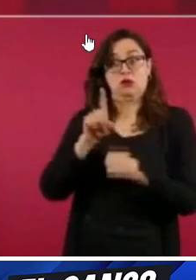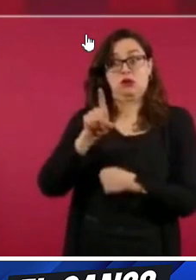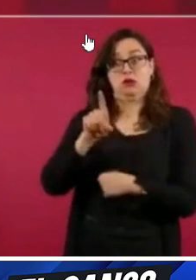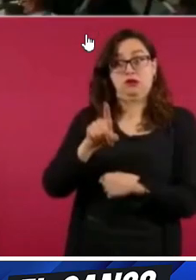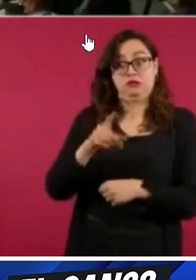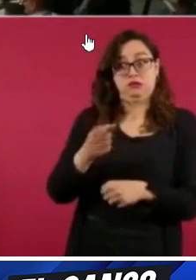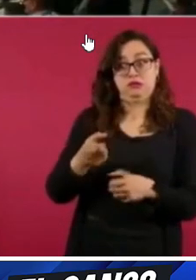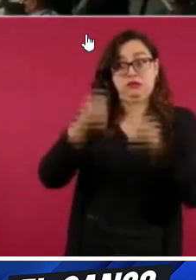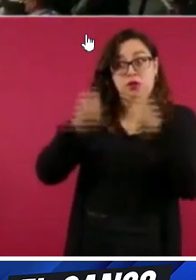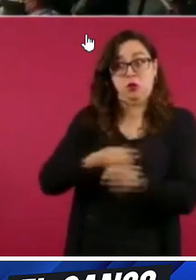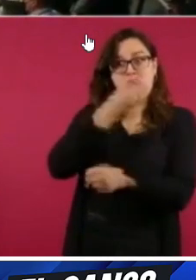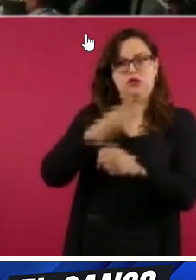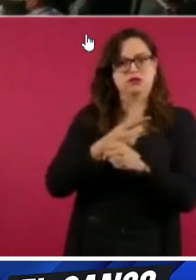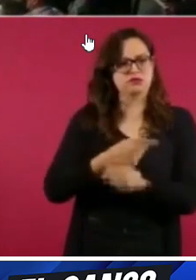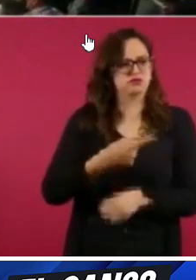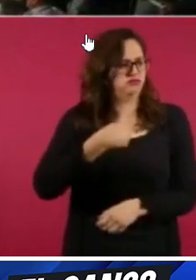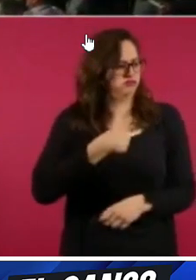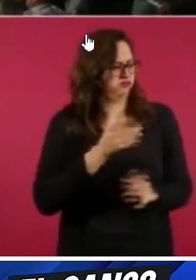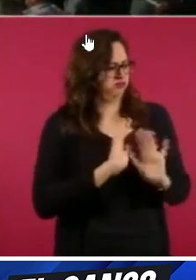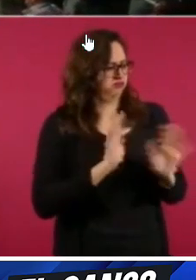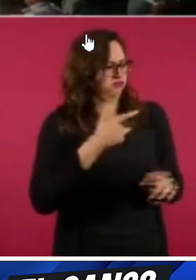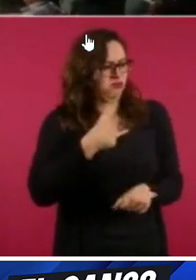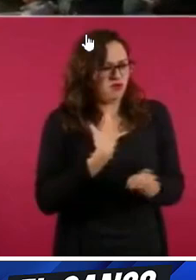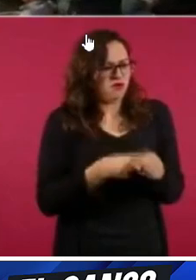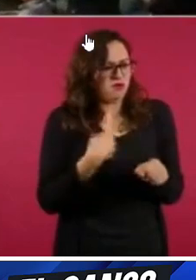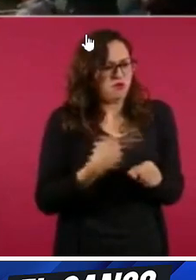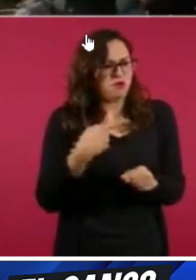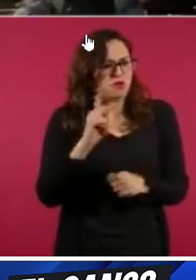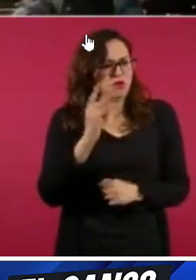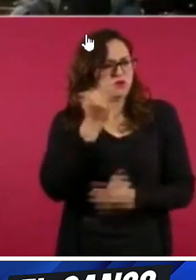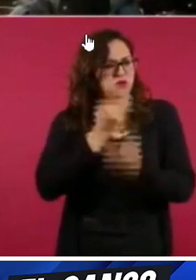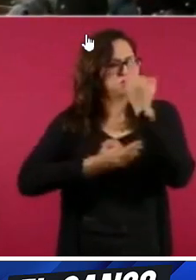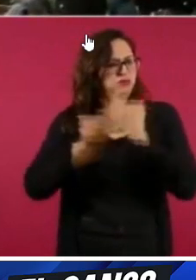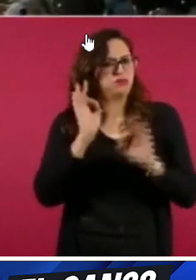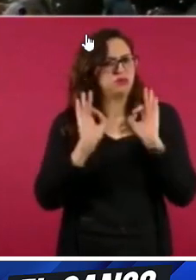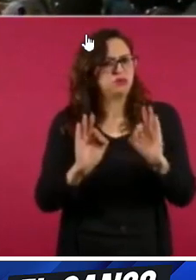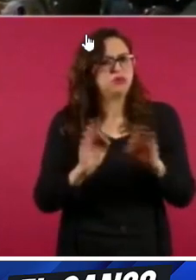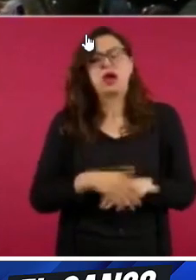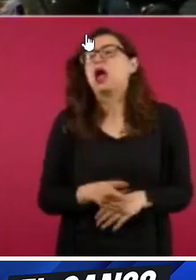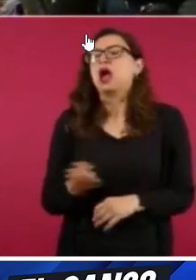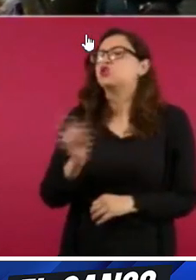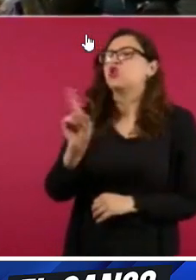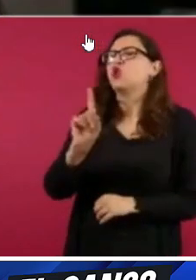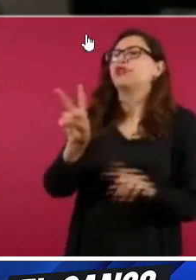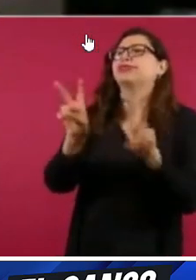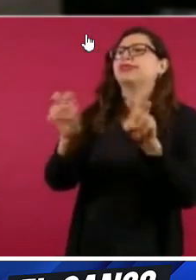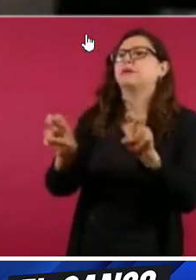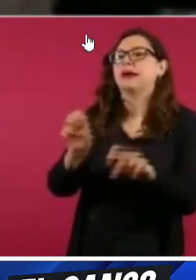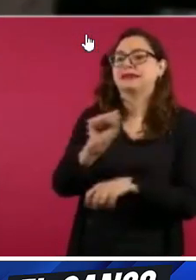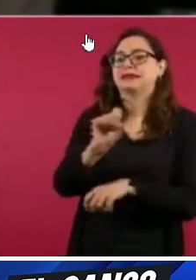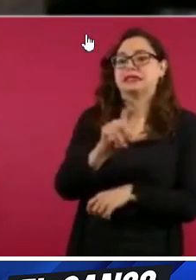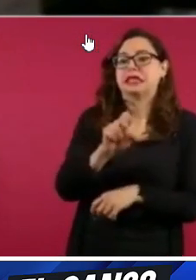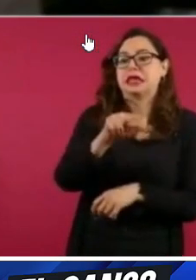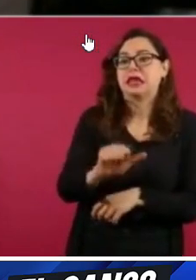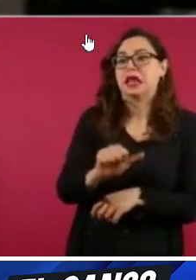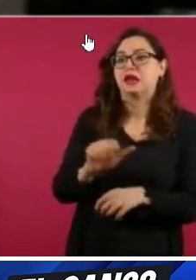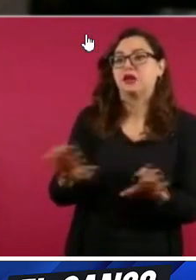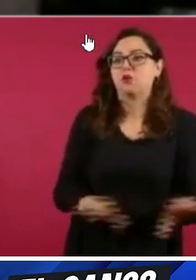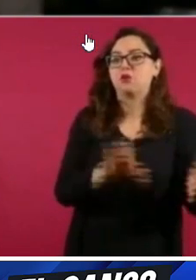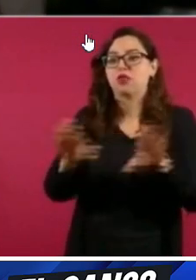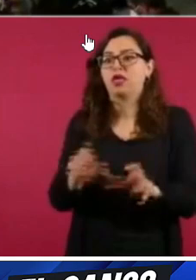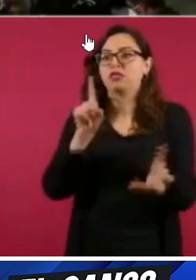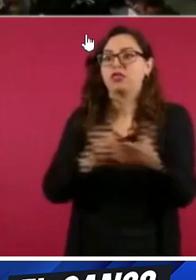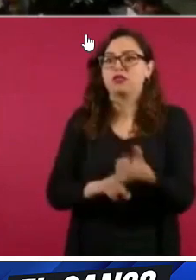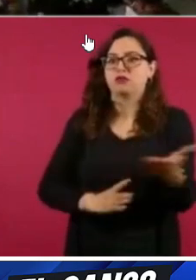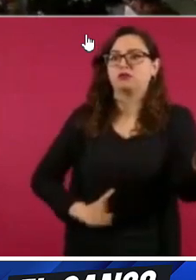En el ejército, porque bueno, si los hackean, siendo una institución de seguridad nacional, la más importante. Aprovecharon